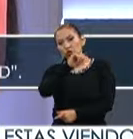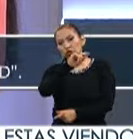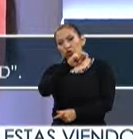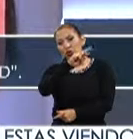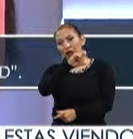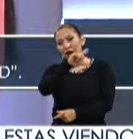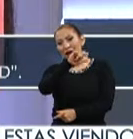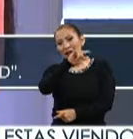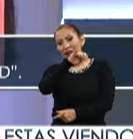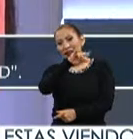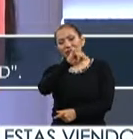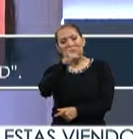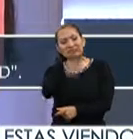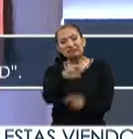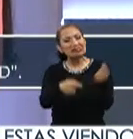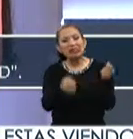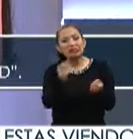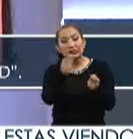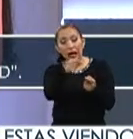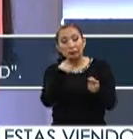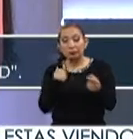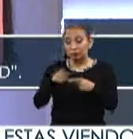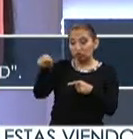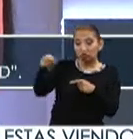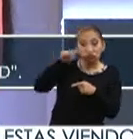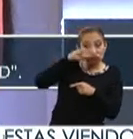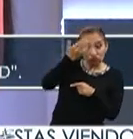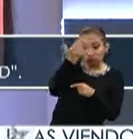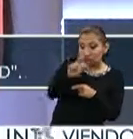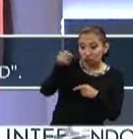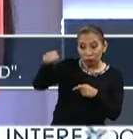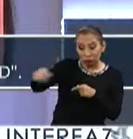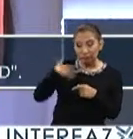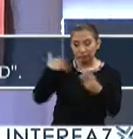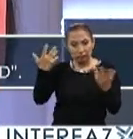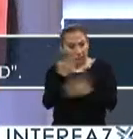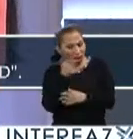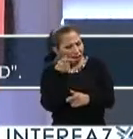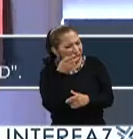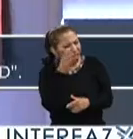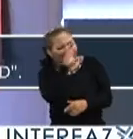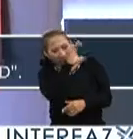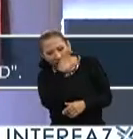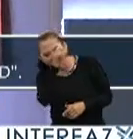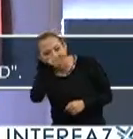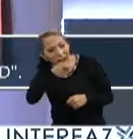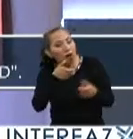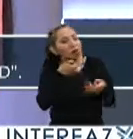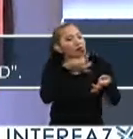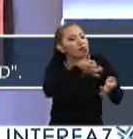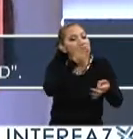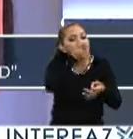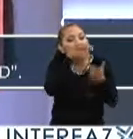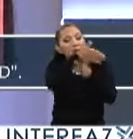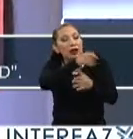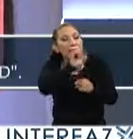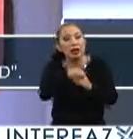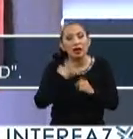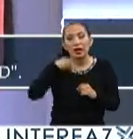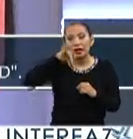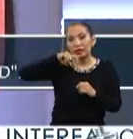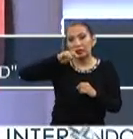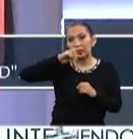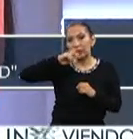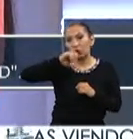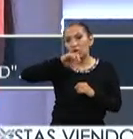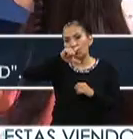esa persona a la que nos queremos dirigir, ¿no? A la persona que de pronto muestra el interés o la curiosidad por saber qué es